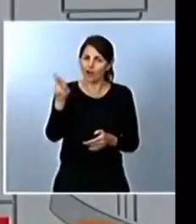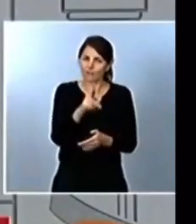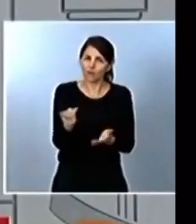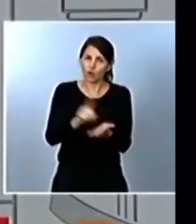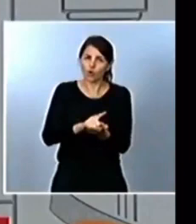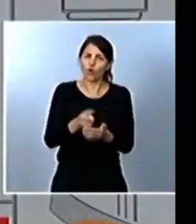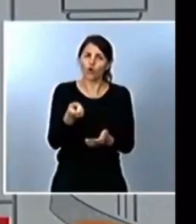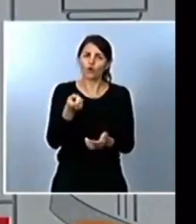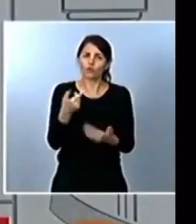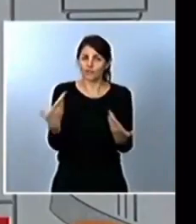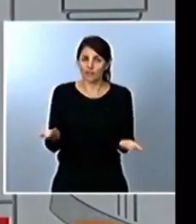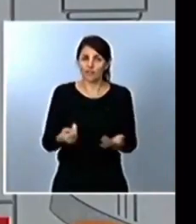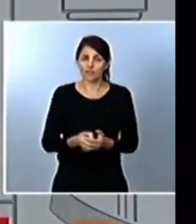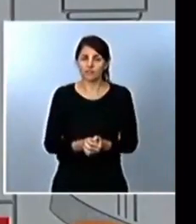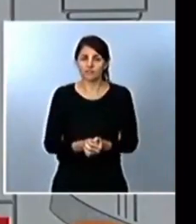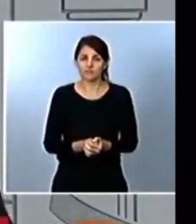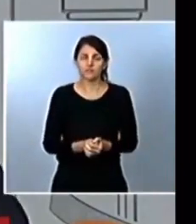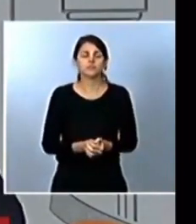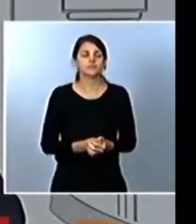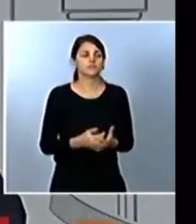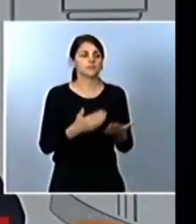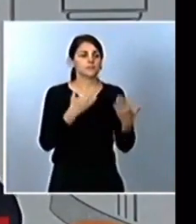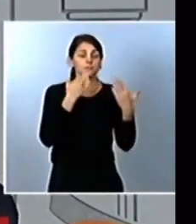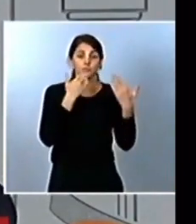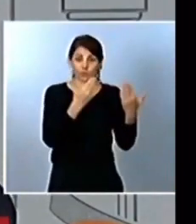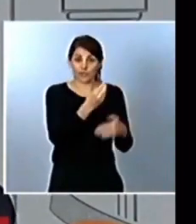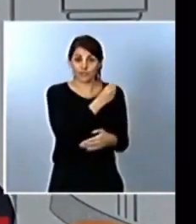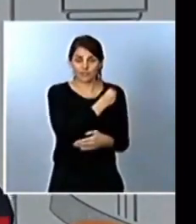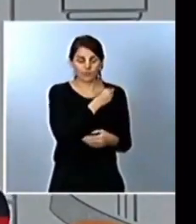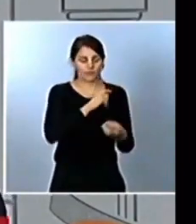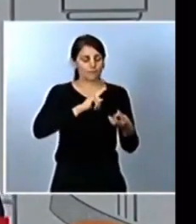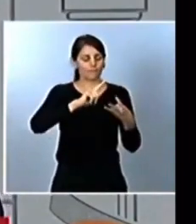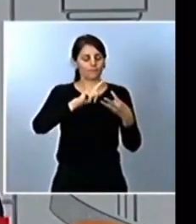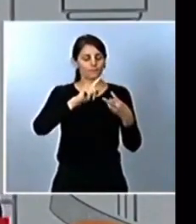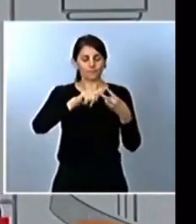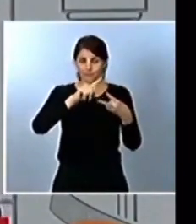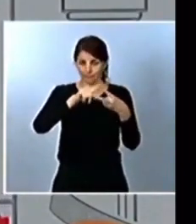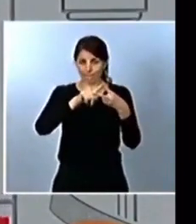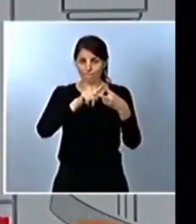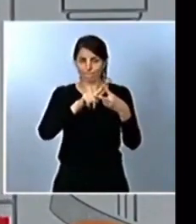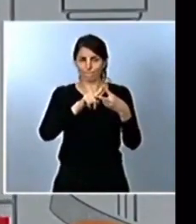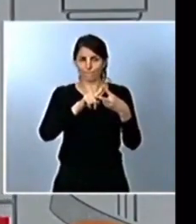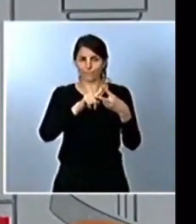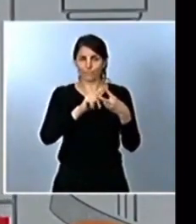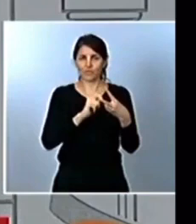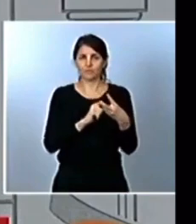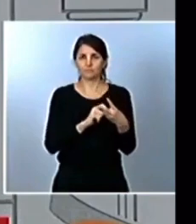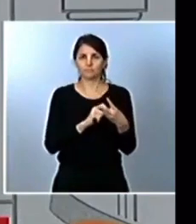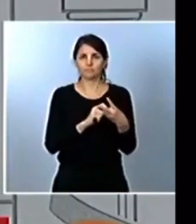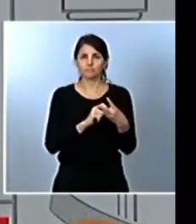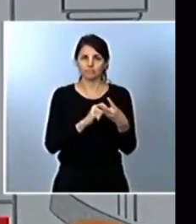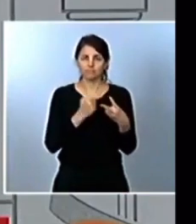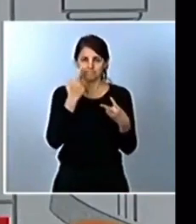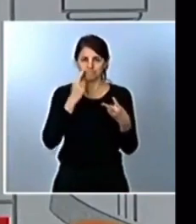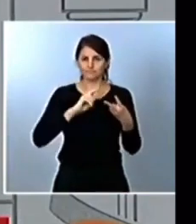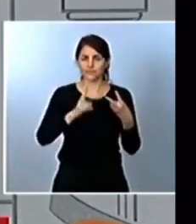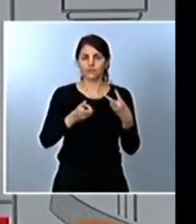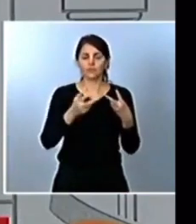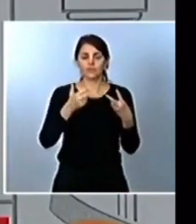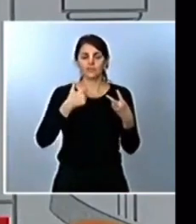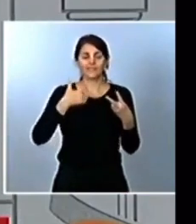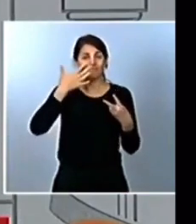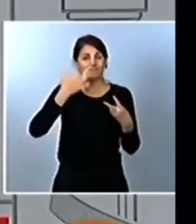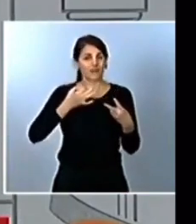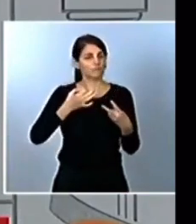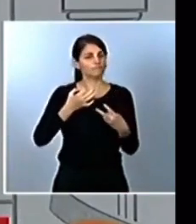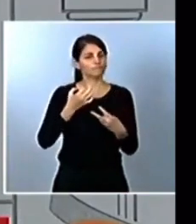Muchísimas gracias, Sandra, por sus preguntas. En relación con la primera de las preguntas, creo que es necesario volver a subrayar que el Gobierno de España